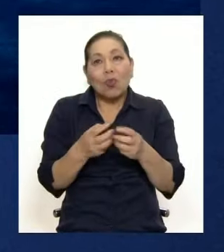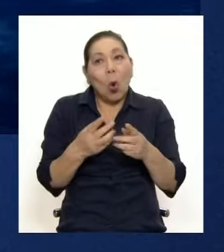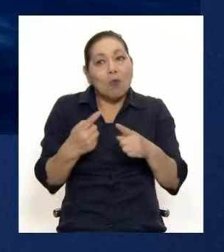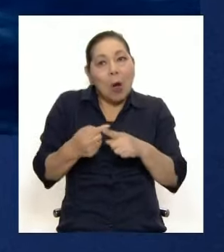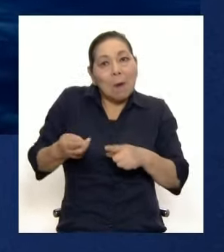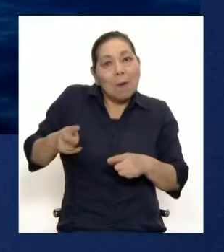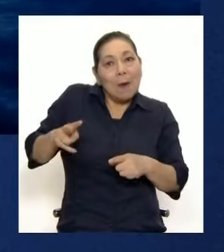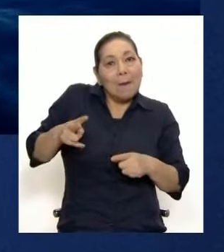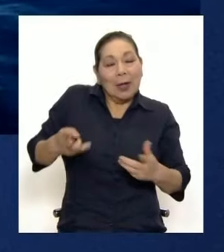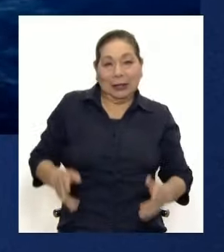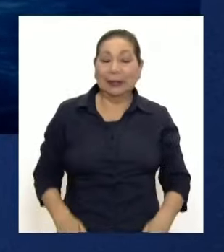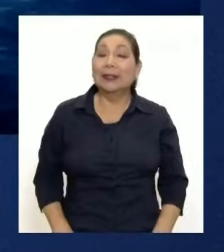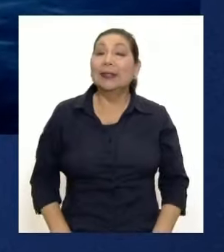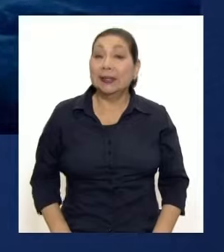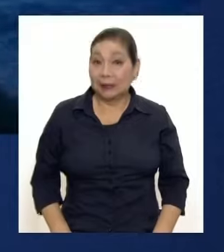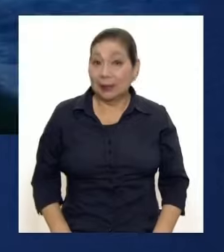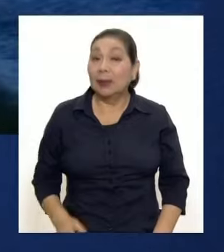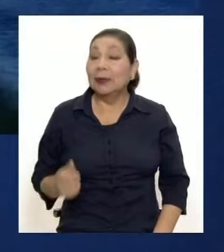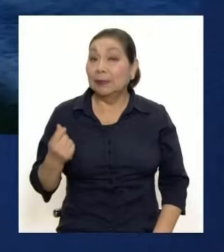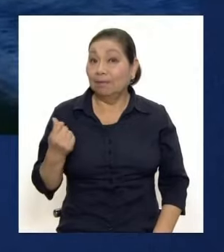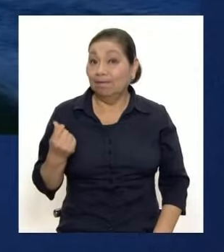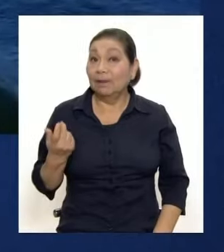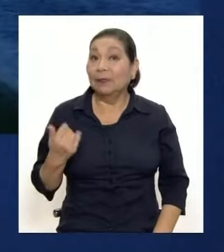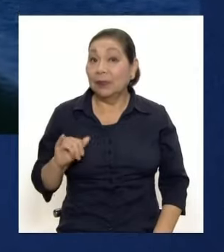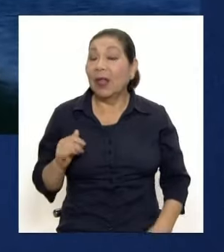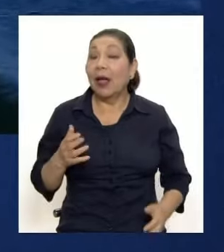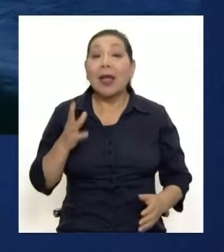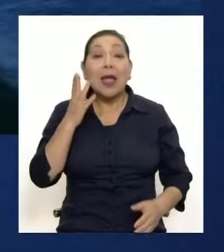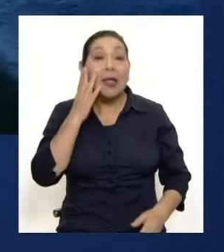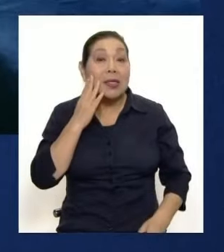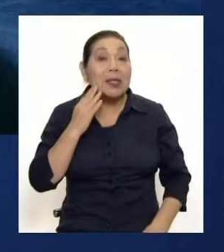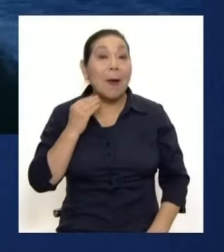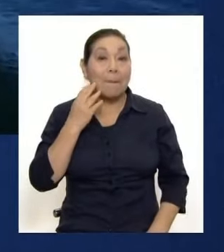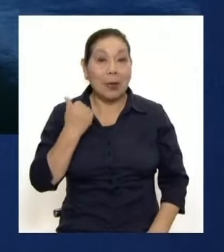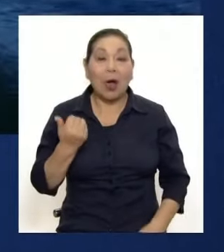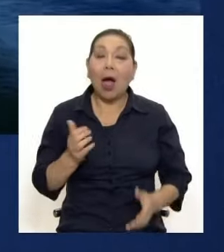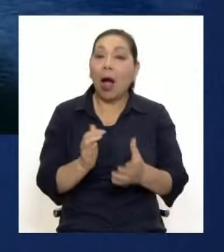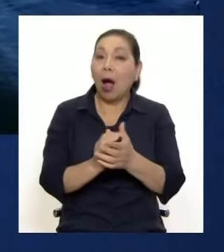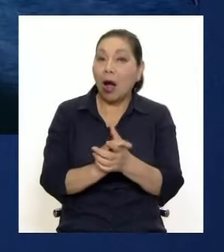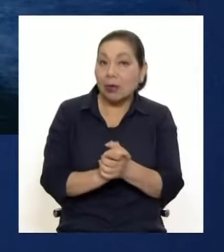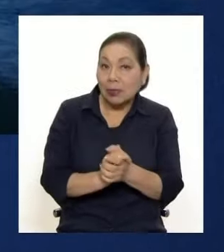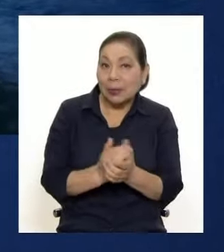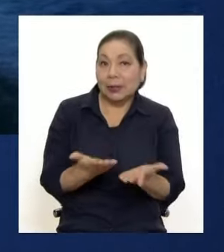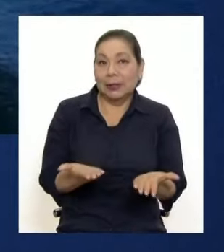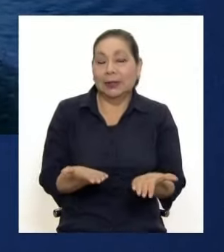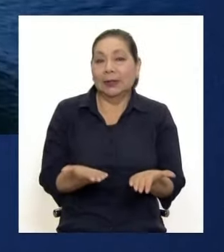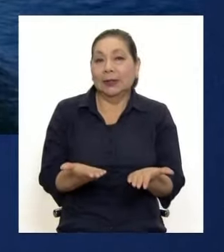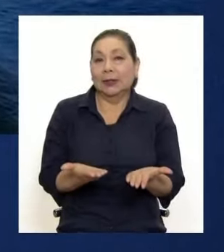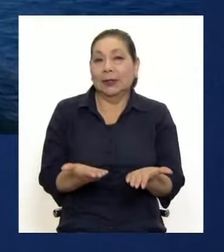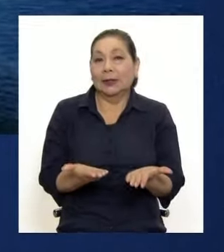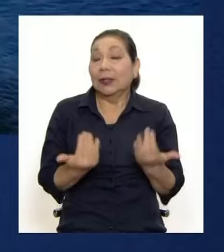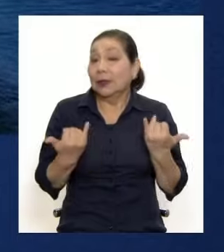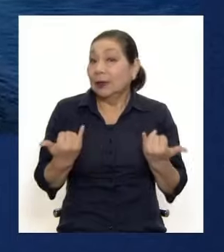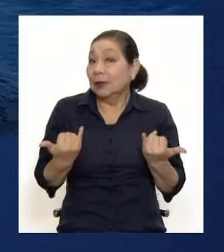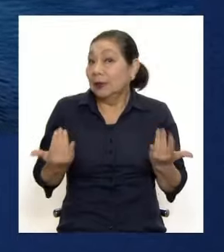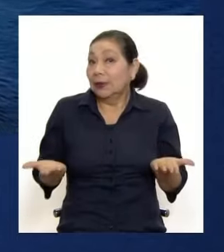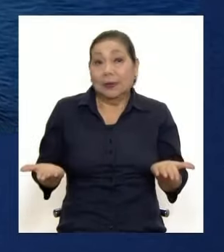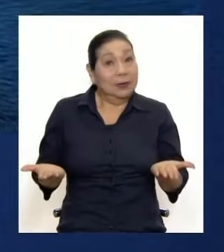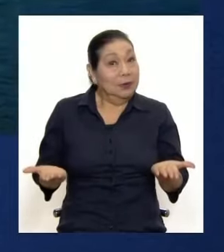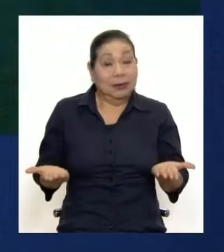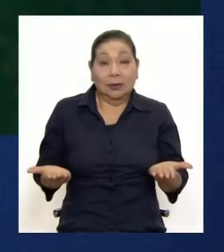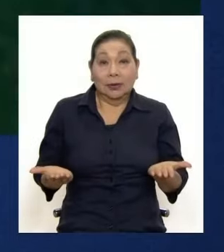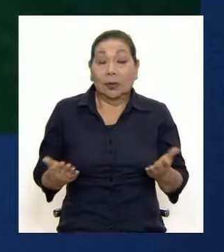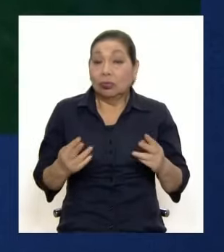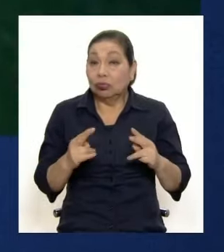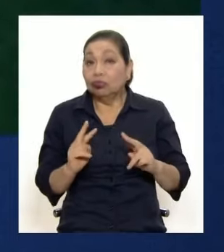multiplicador de dinero de experiencia de amistad de estar